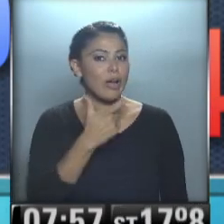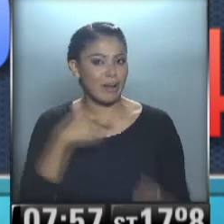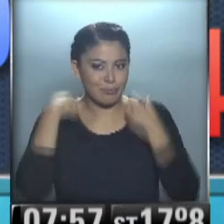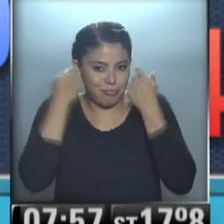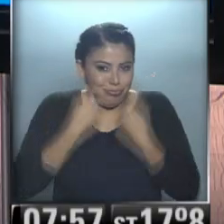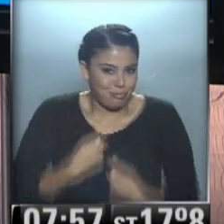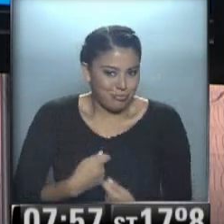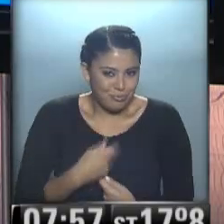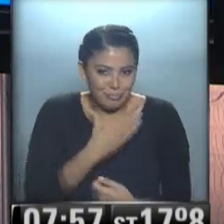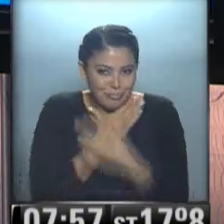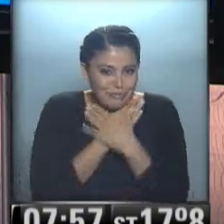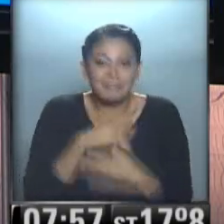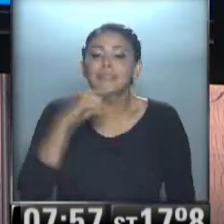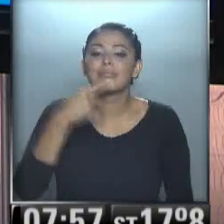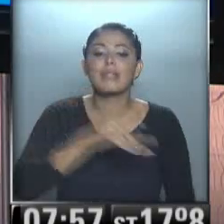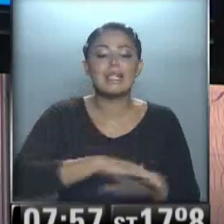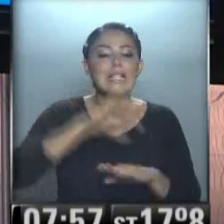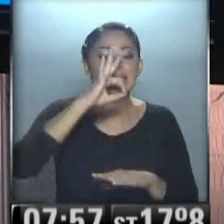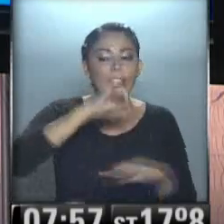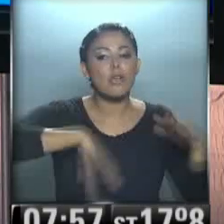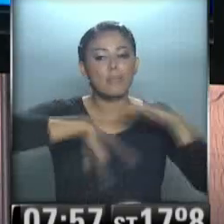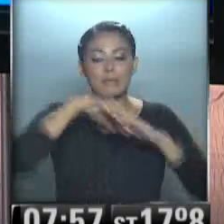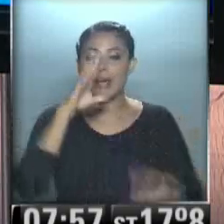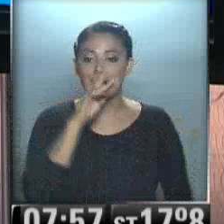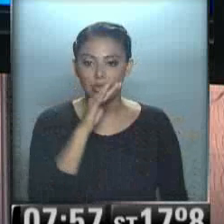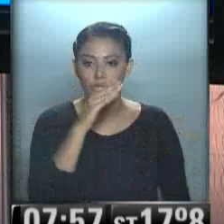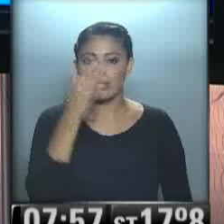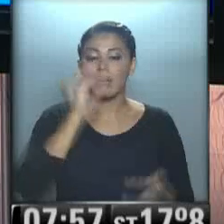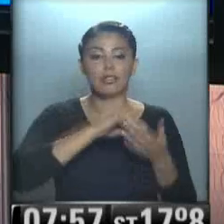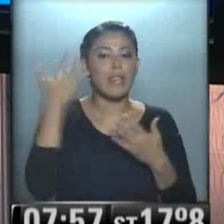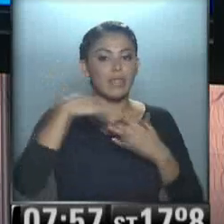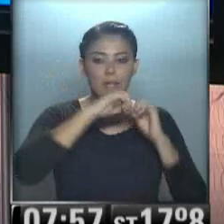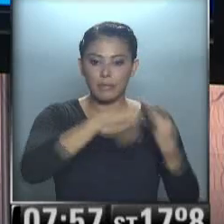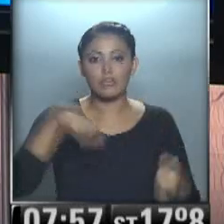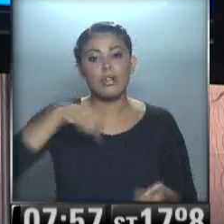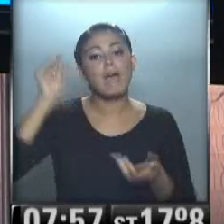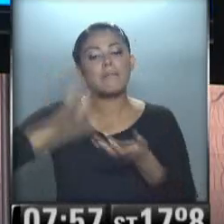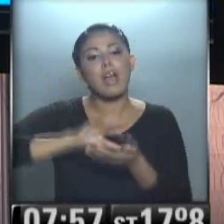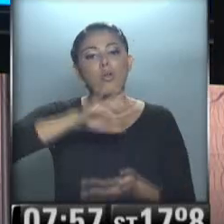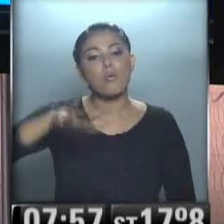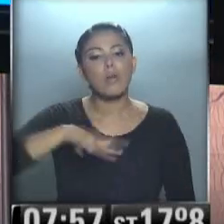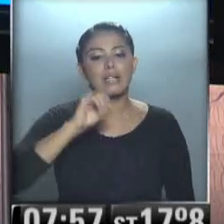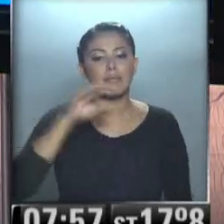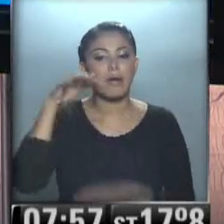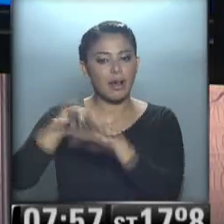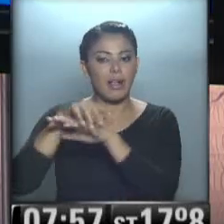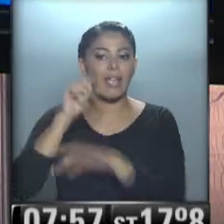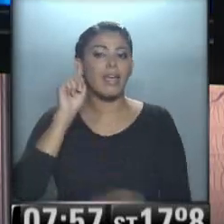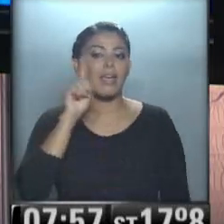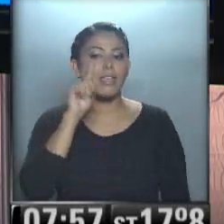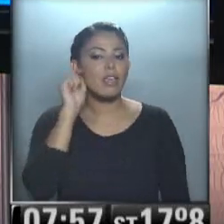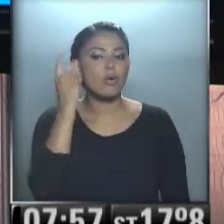abrigado, Claudio. 0, 14. ¿Qué más tenemos? Tenemos más. Iguazú. Hoy, bueno,